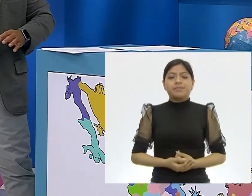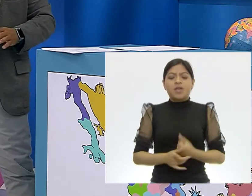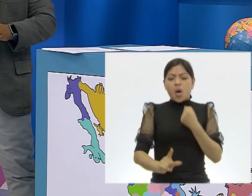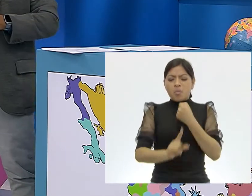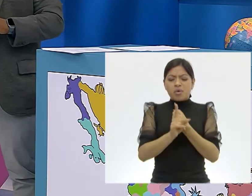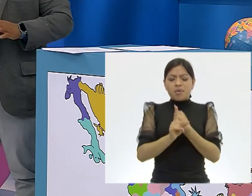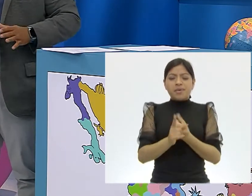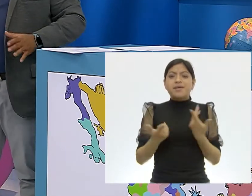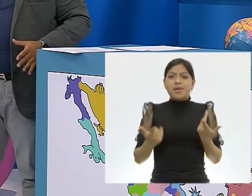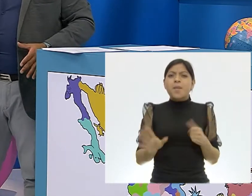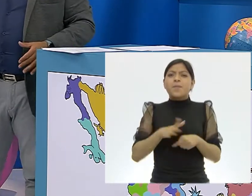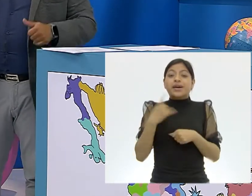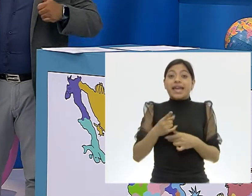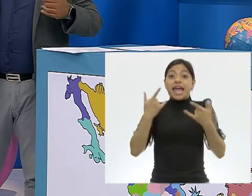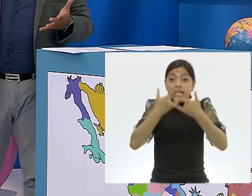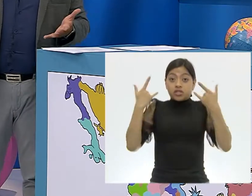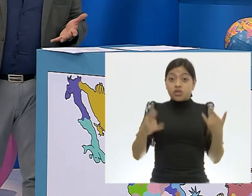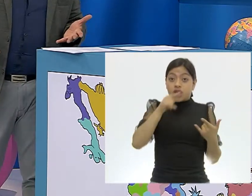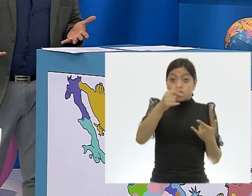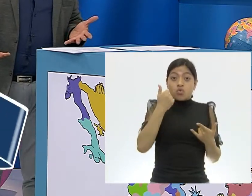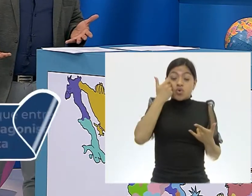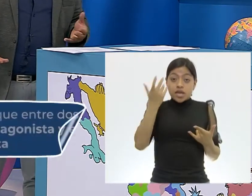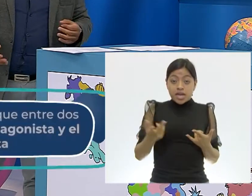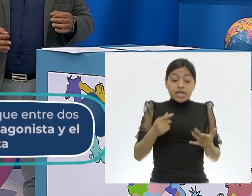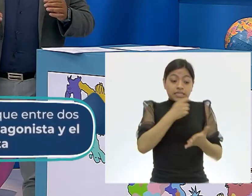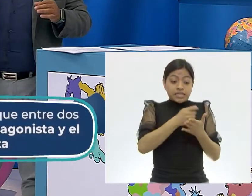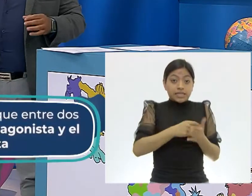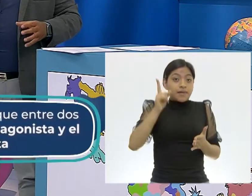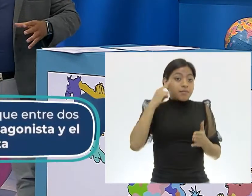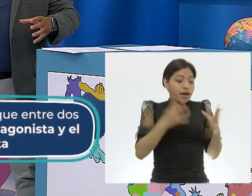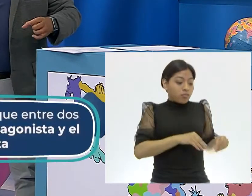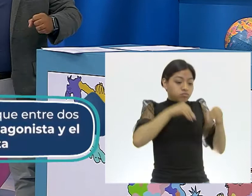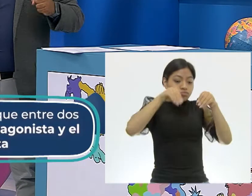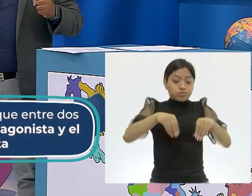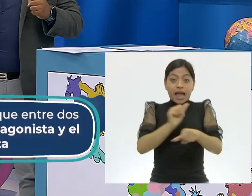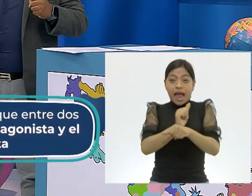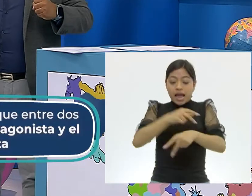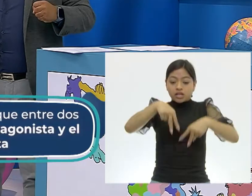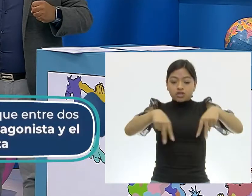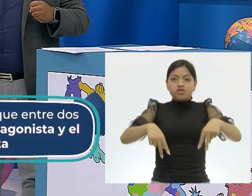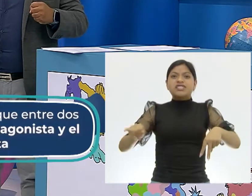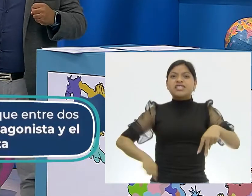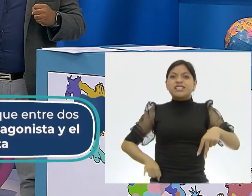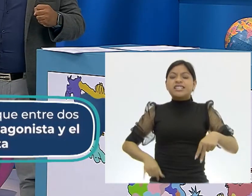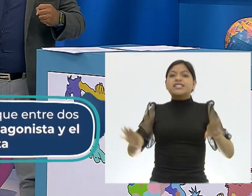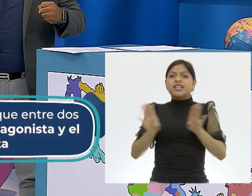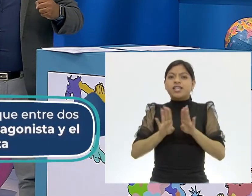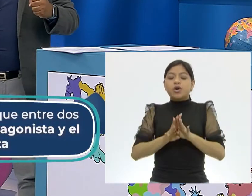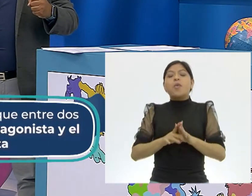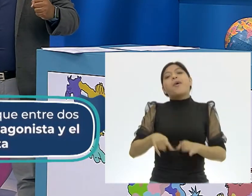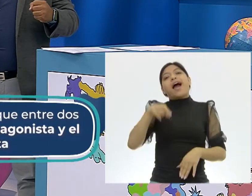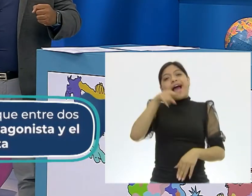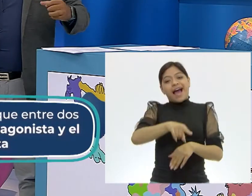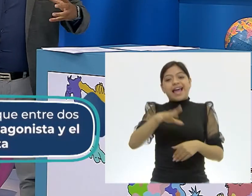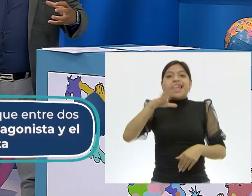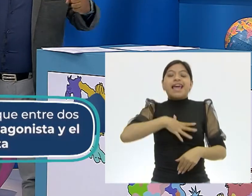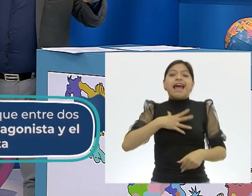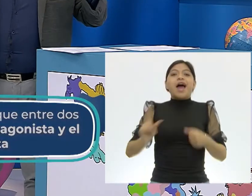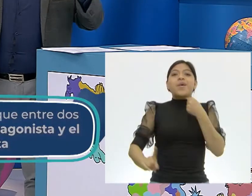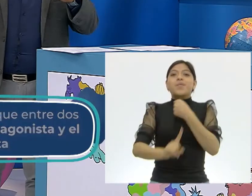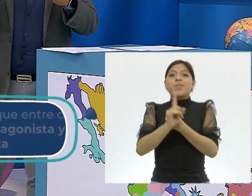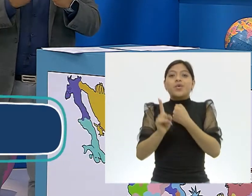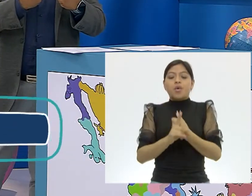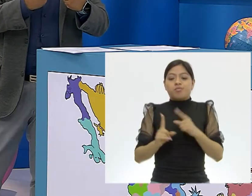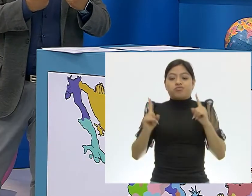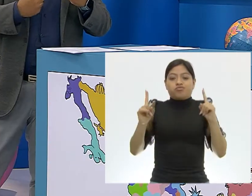hace interesante a una representación teatral, pues es el conflicto. Ese conflicto siempre va a representar una fuerza, un choque,